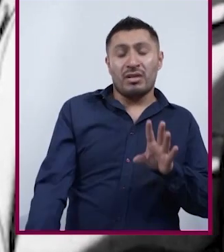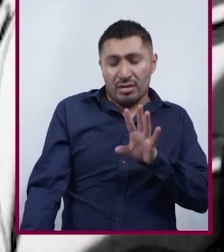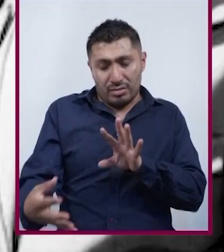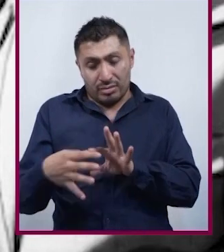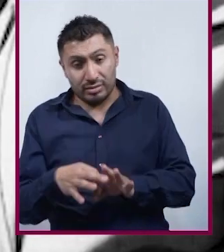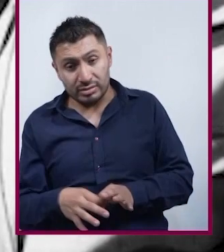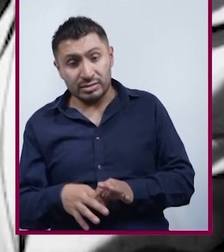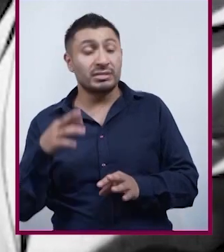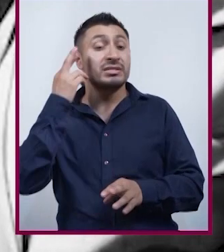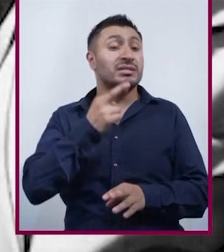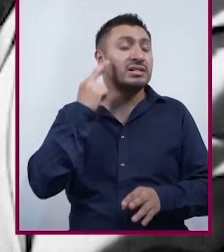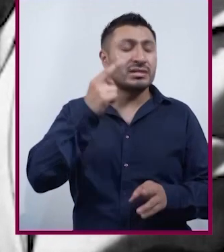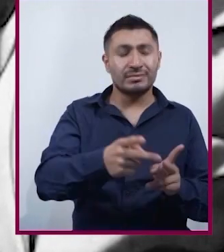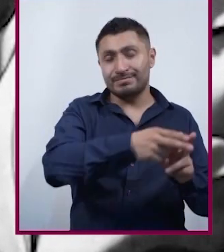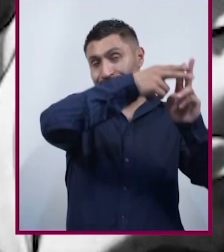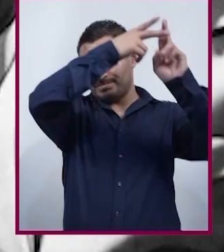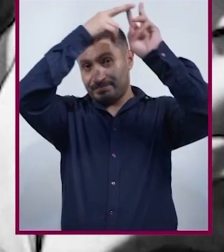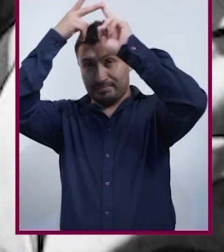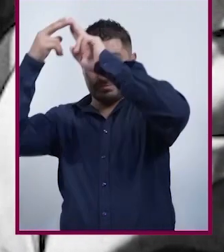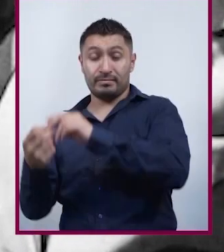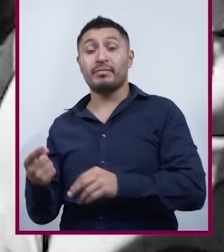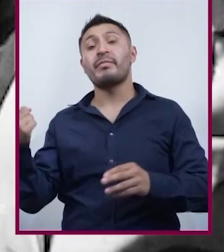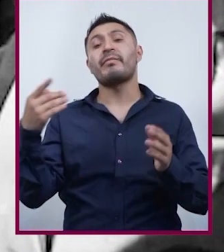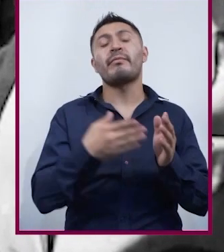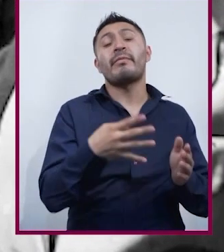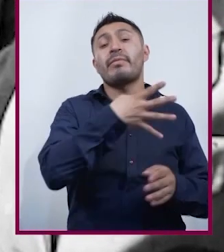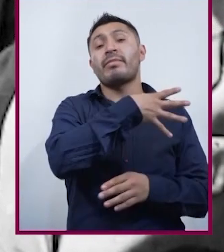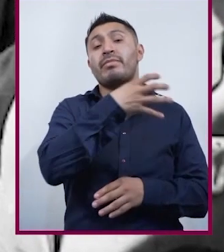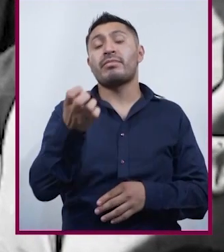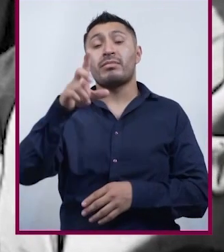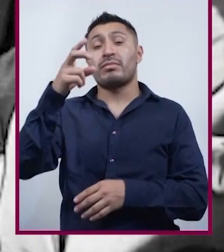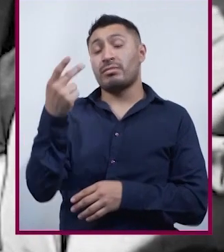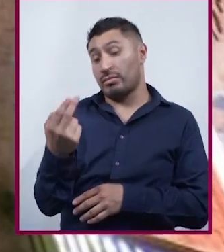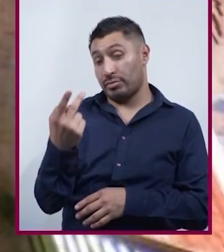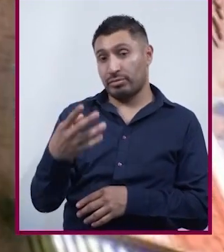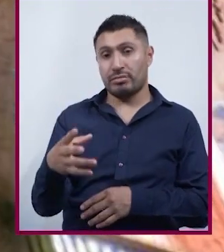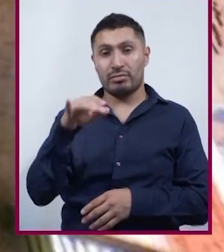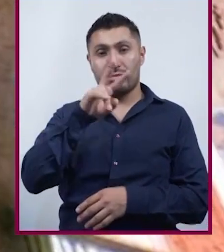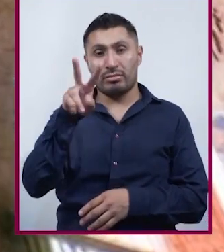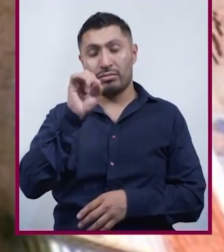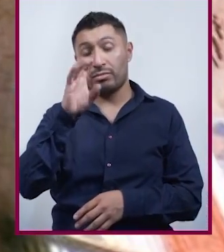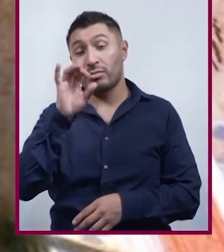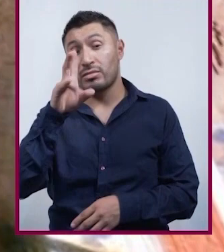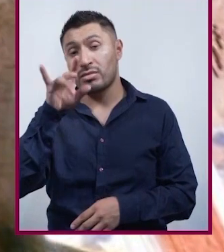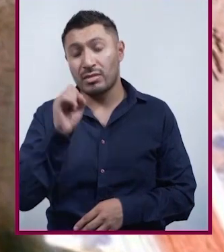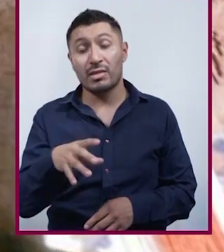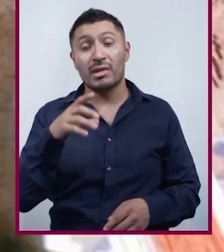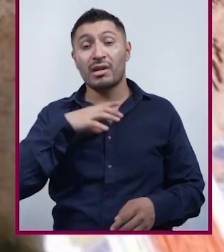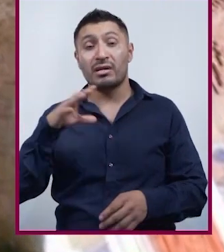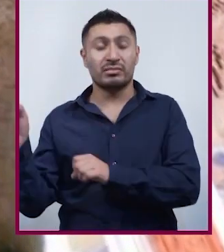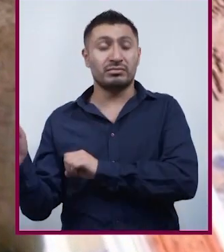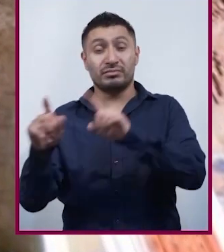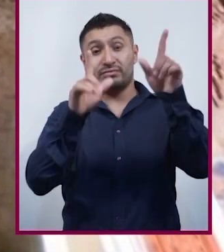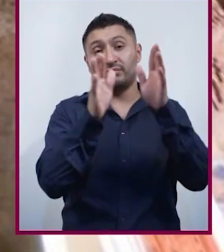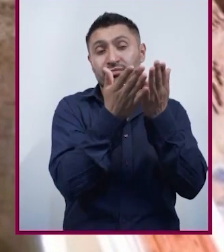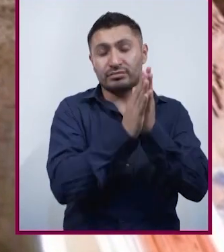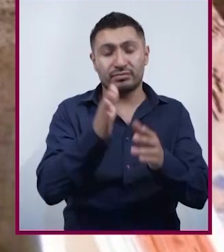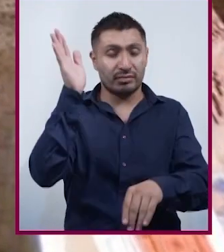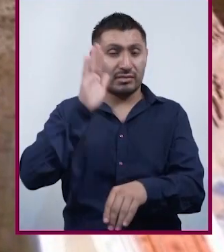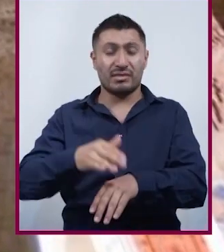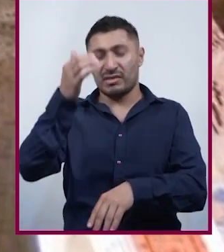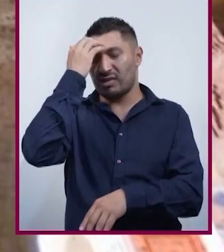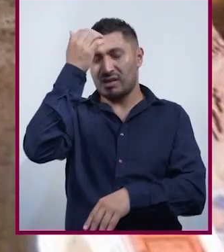idea cohesionadora, la raza cósmica. En 1925, Vasconcelos publica uno de sus libros